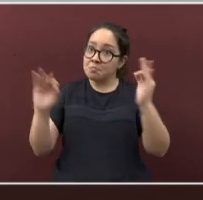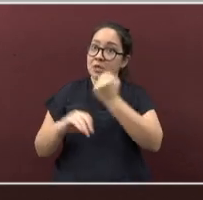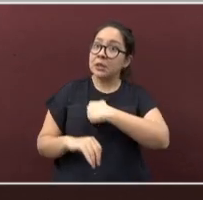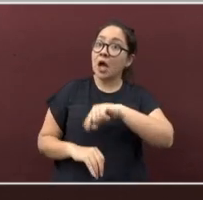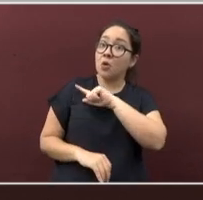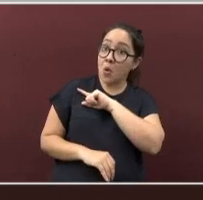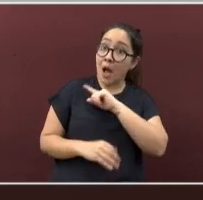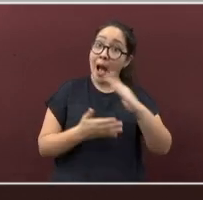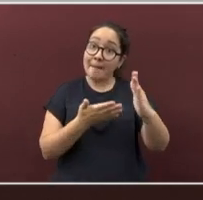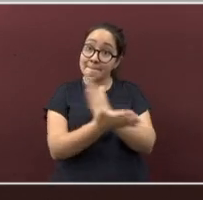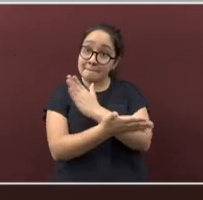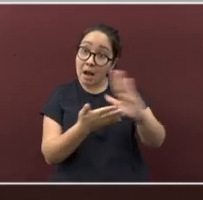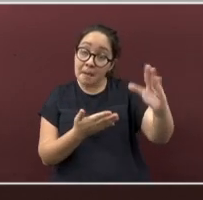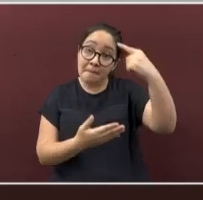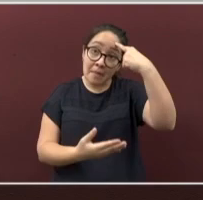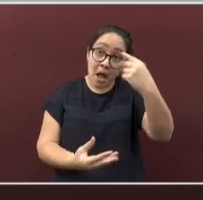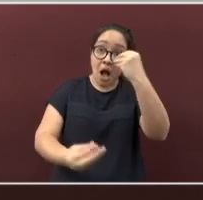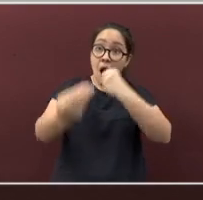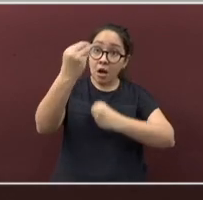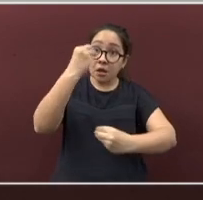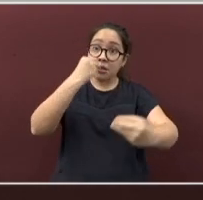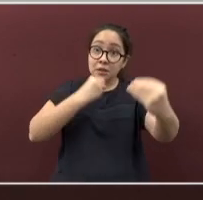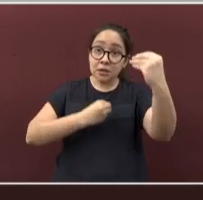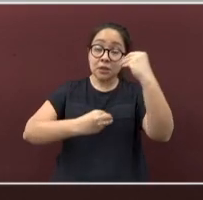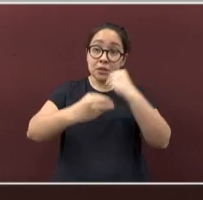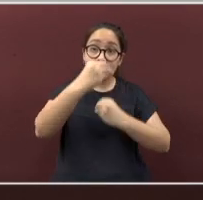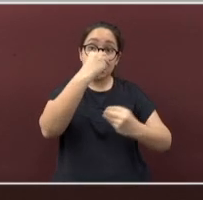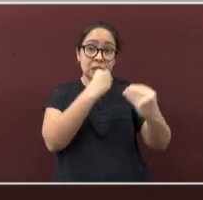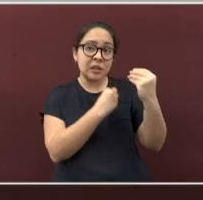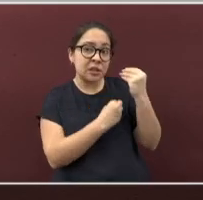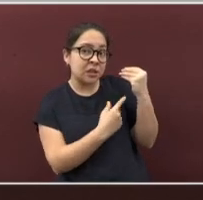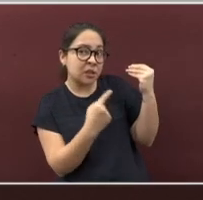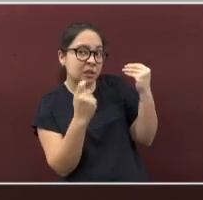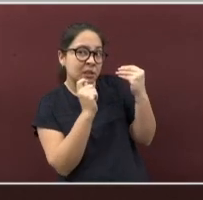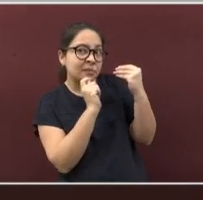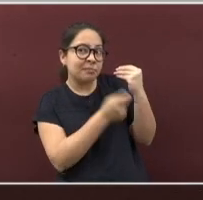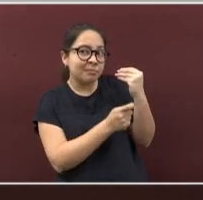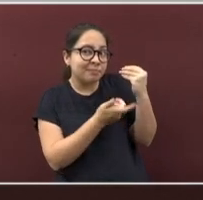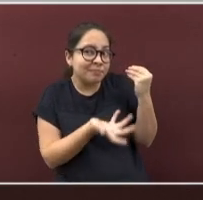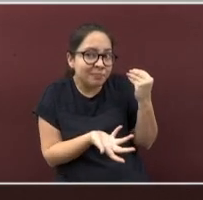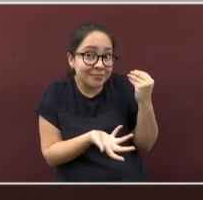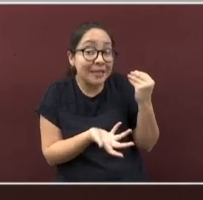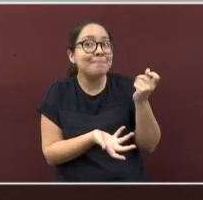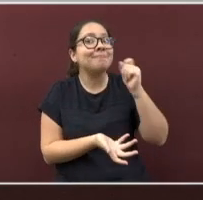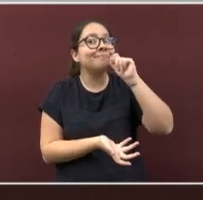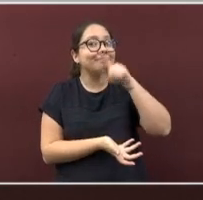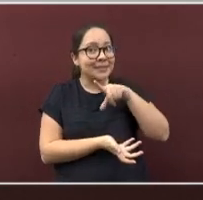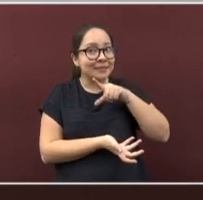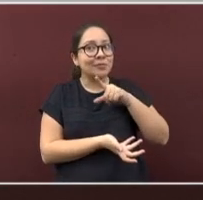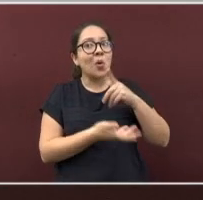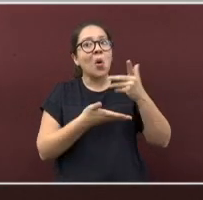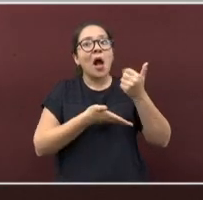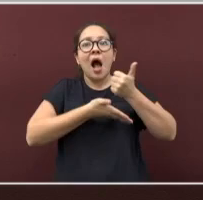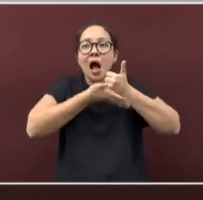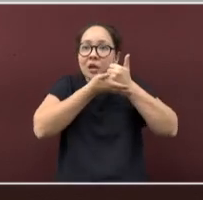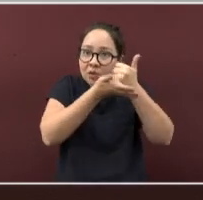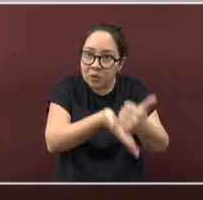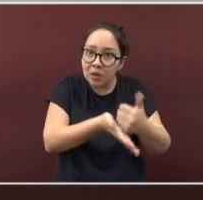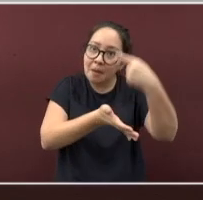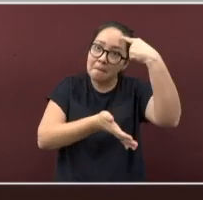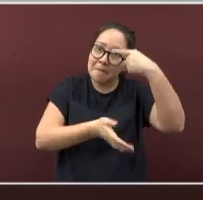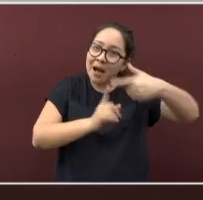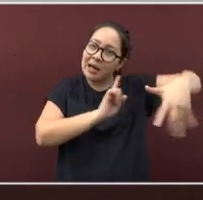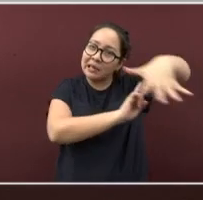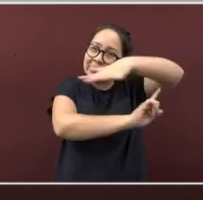además al consumir esos productos escuchen bien también ayudan a la economía de